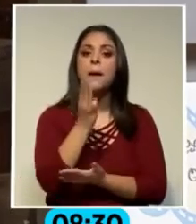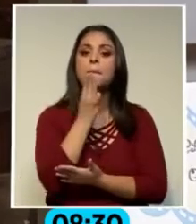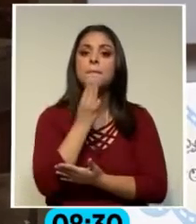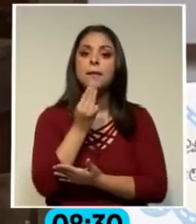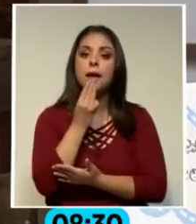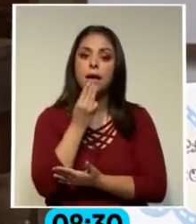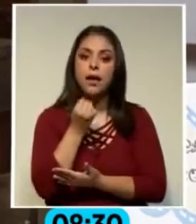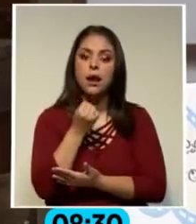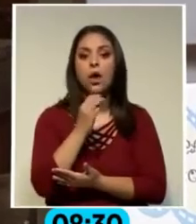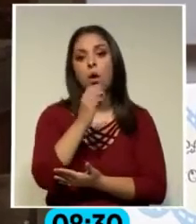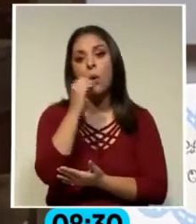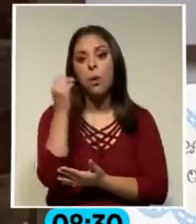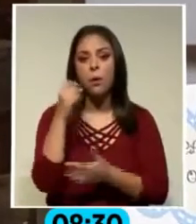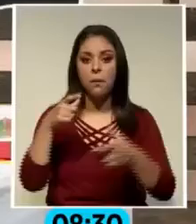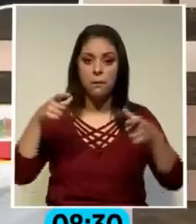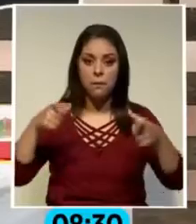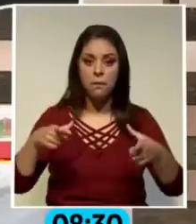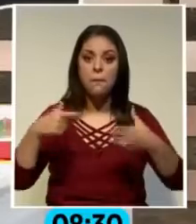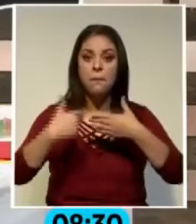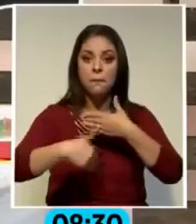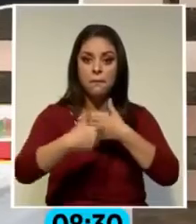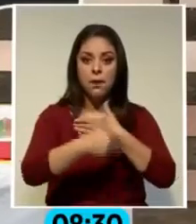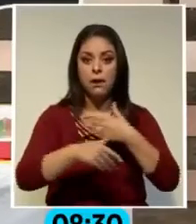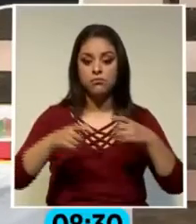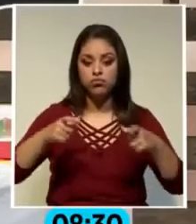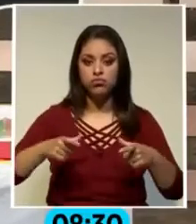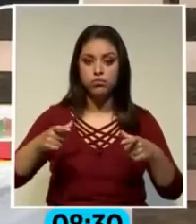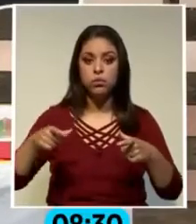el pancito que uno se come también. ¿Qué les parece si hoy